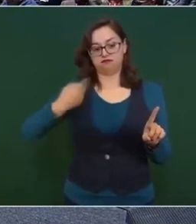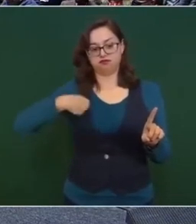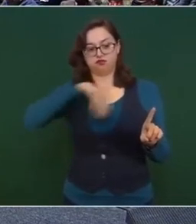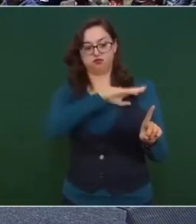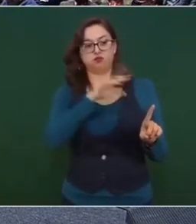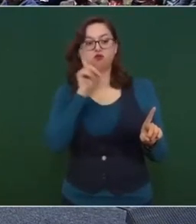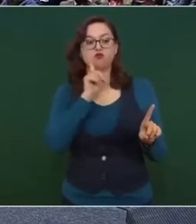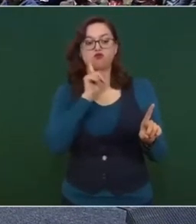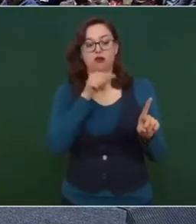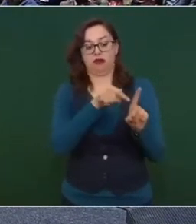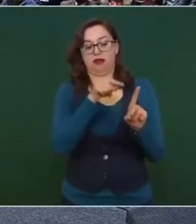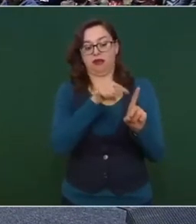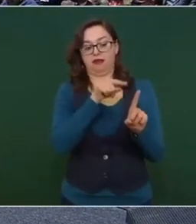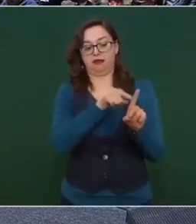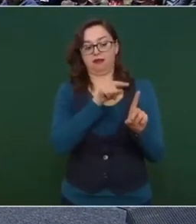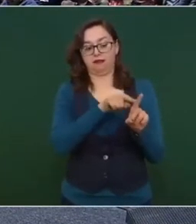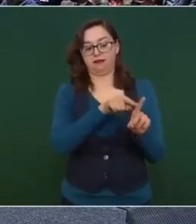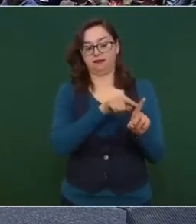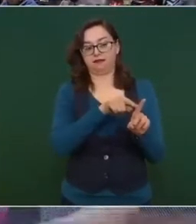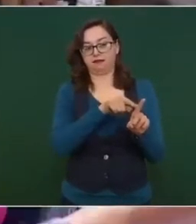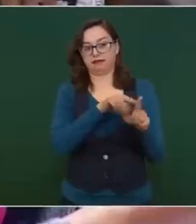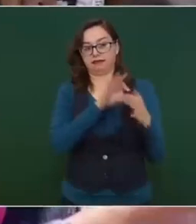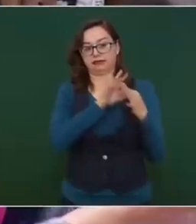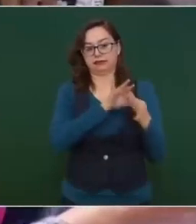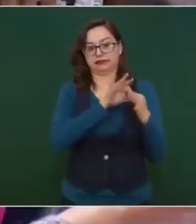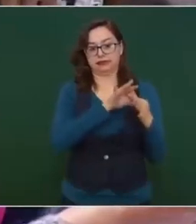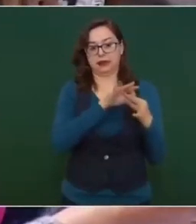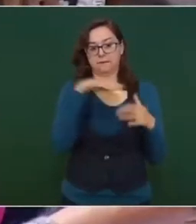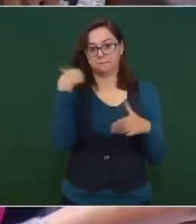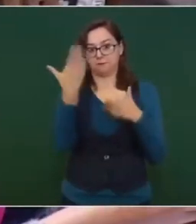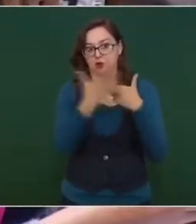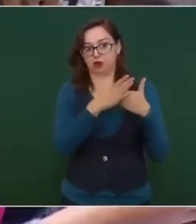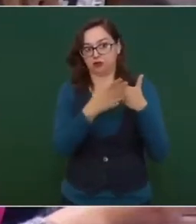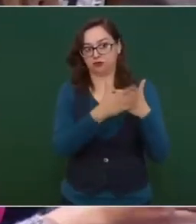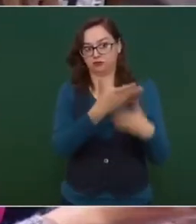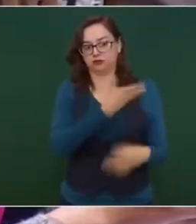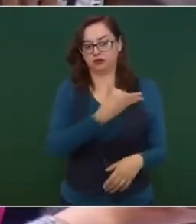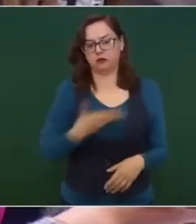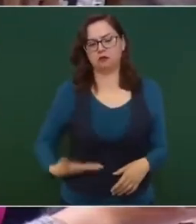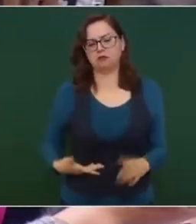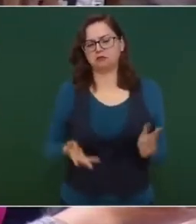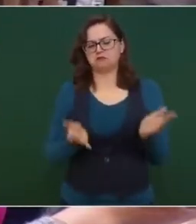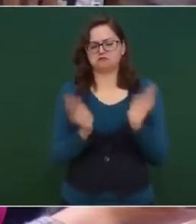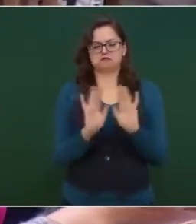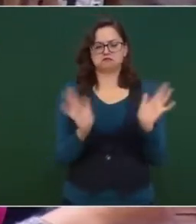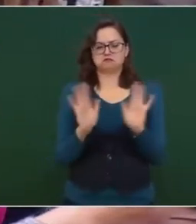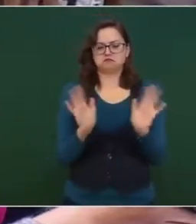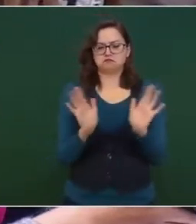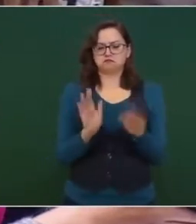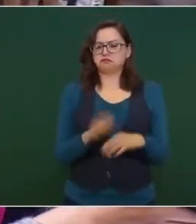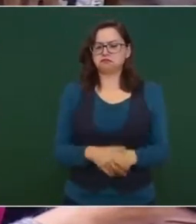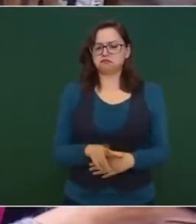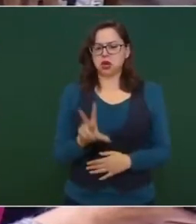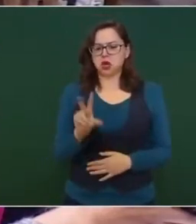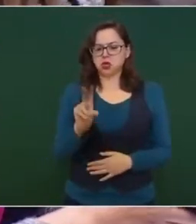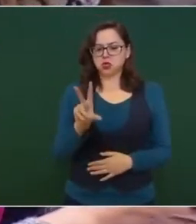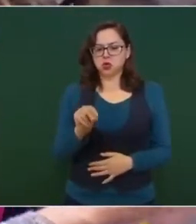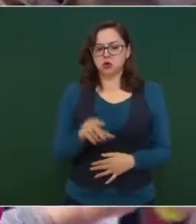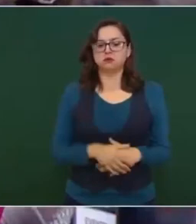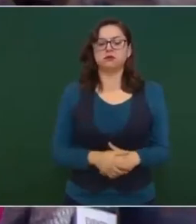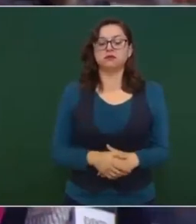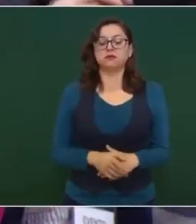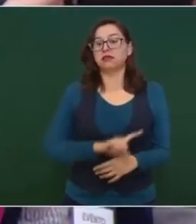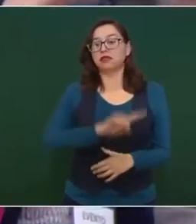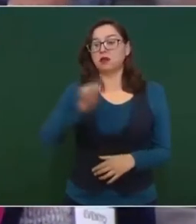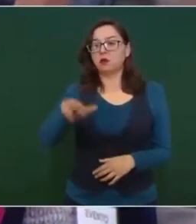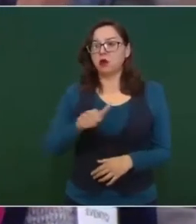luego hay un elemento novedoso en este punto que es la incursión del nuevo secretario